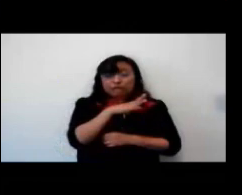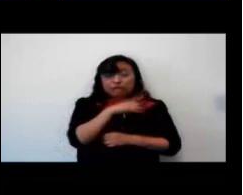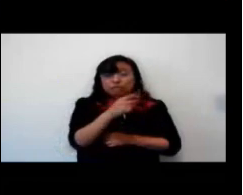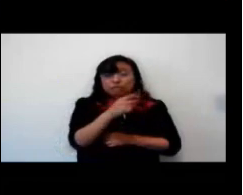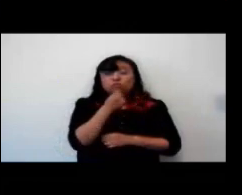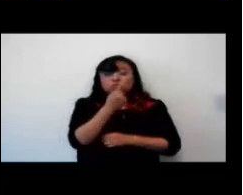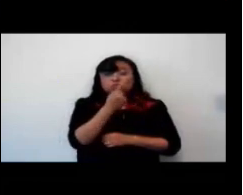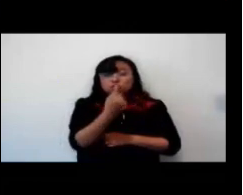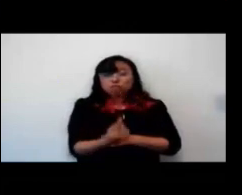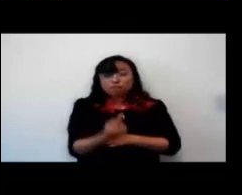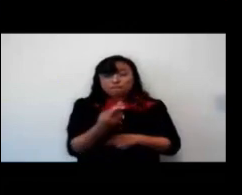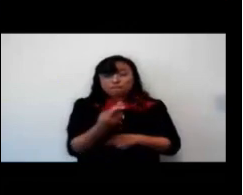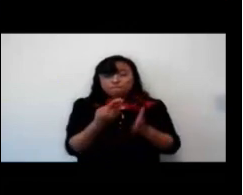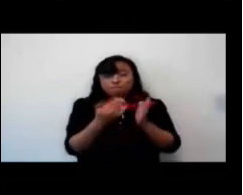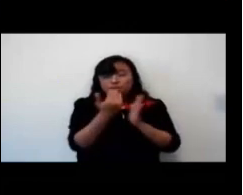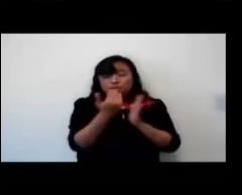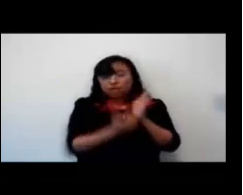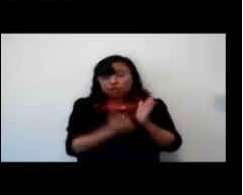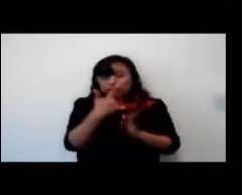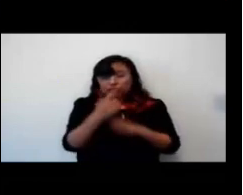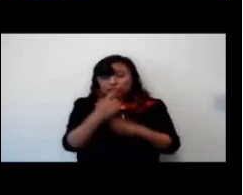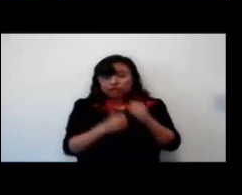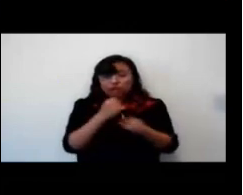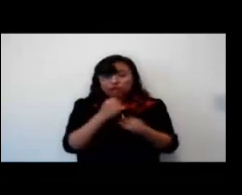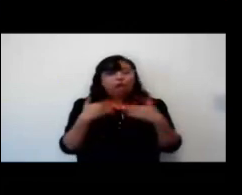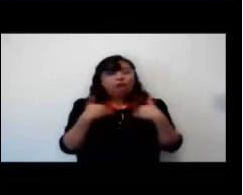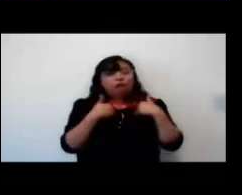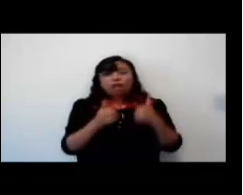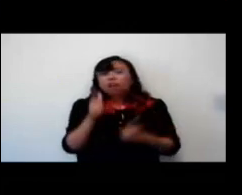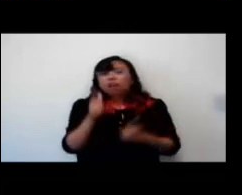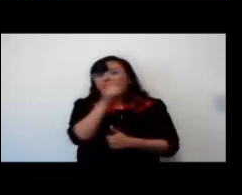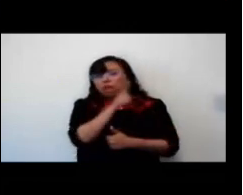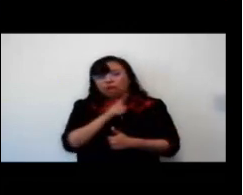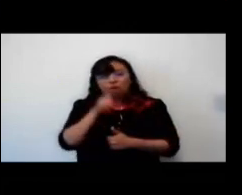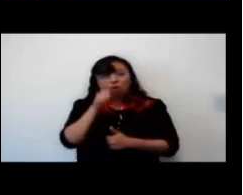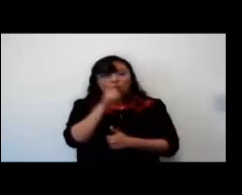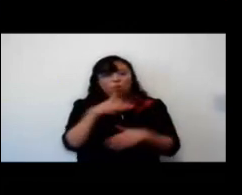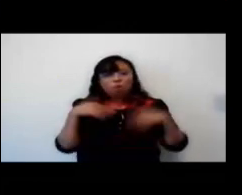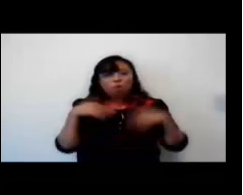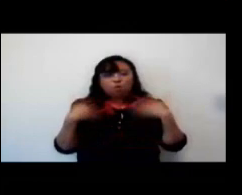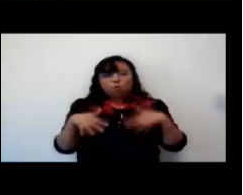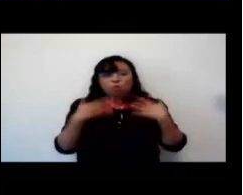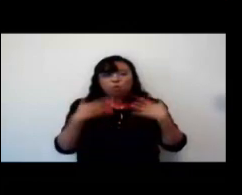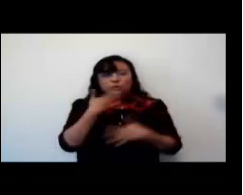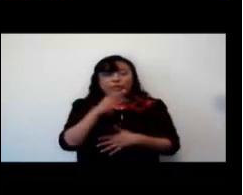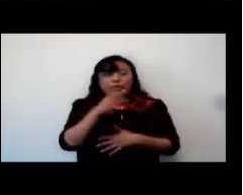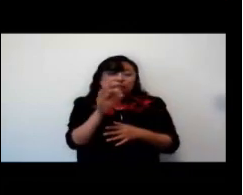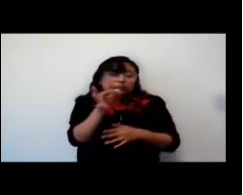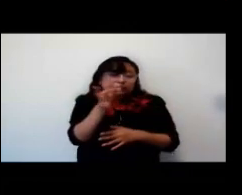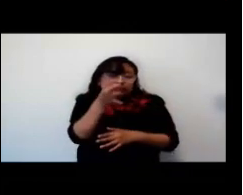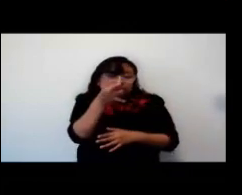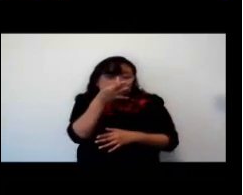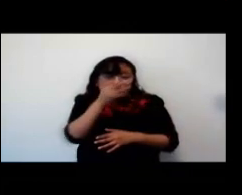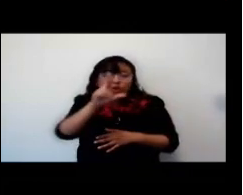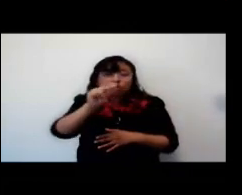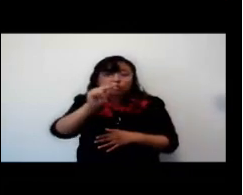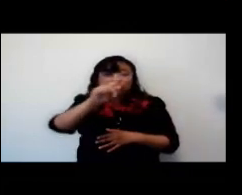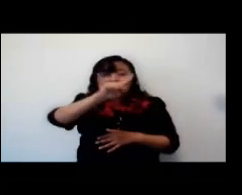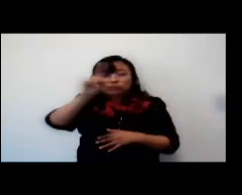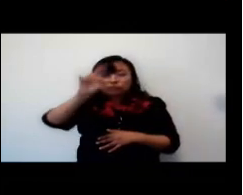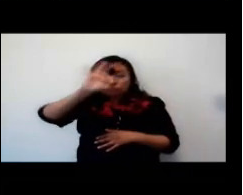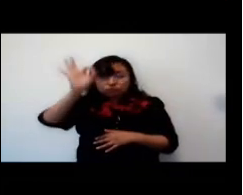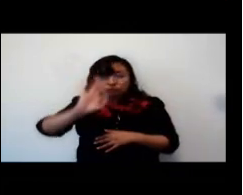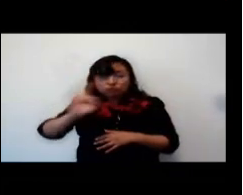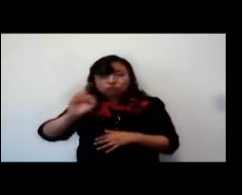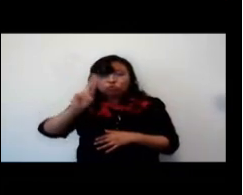años tienen una gran comprensión del lenguaje, casi llegan entre el 80 y el 100%. En pacientes de Usher tipo